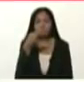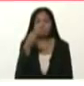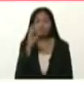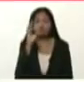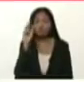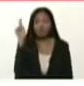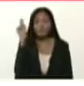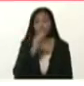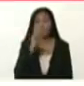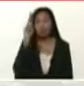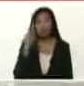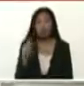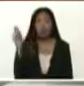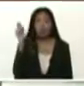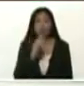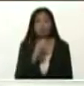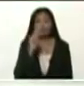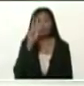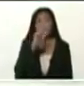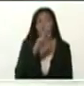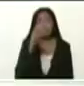bimensuales a